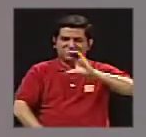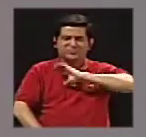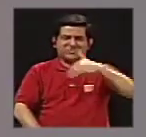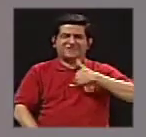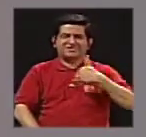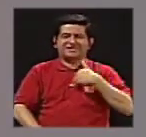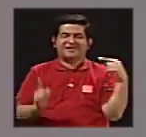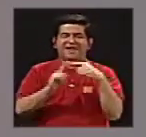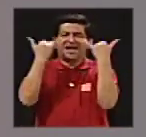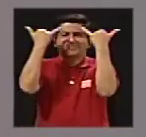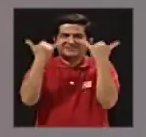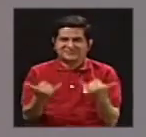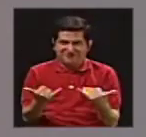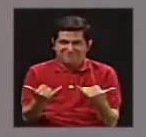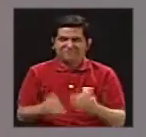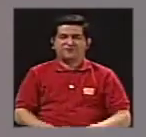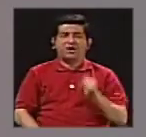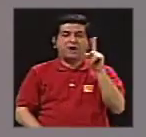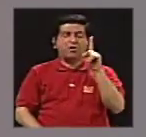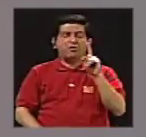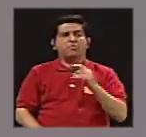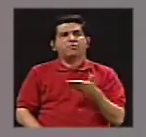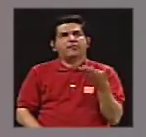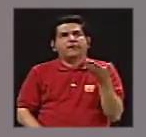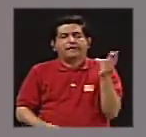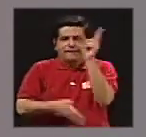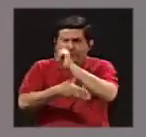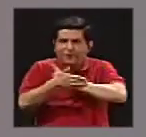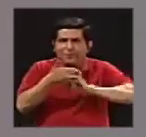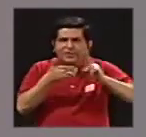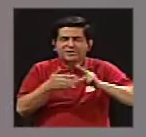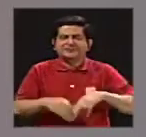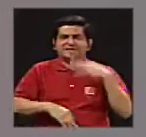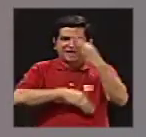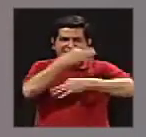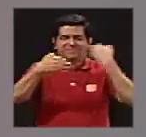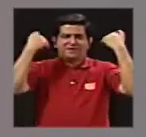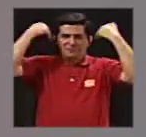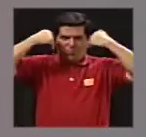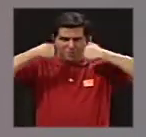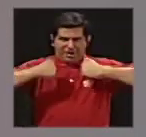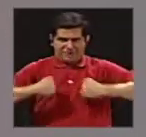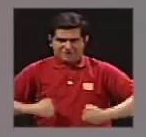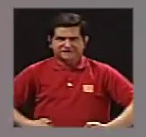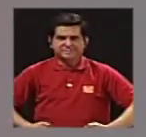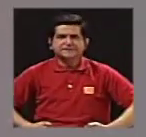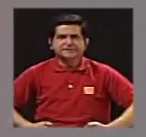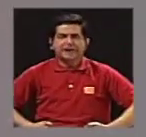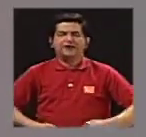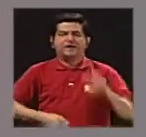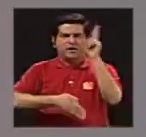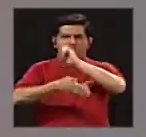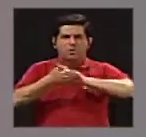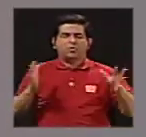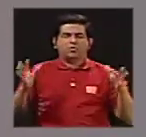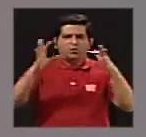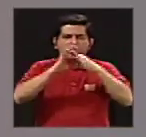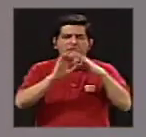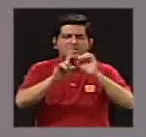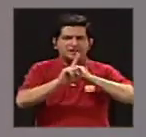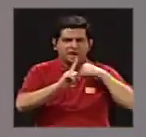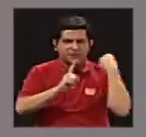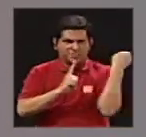hasta el día de hoy una una este universidad humanista una universidad vinculada con la